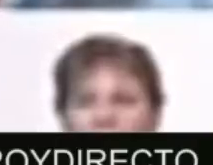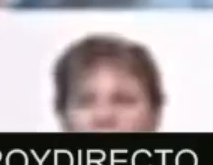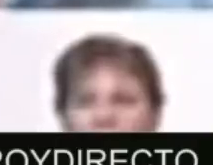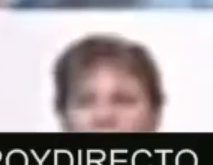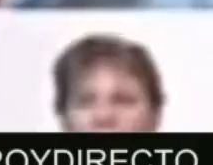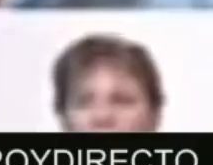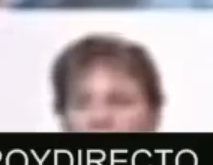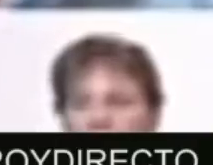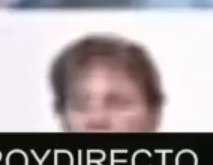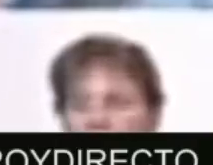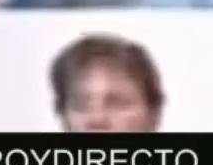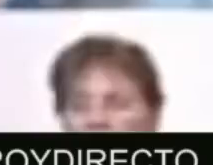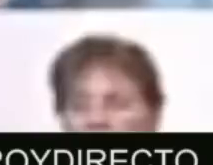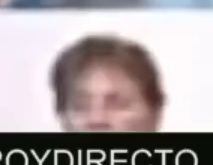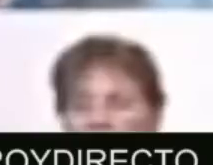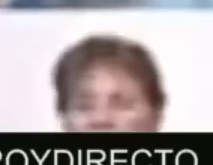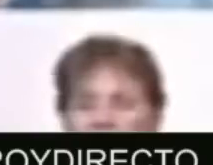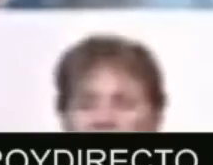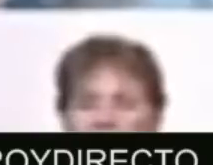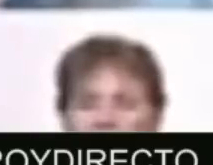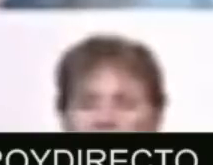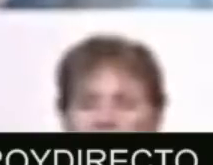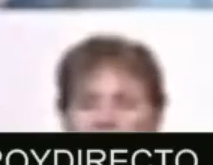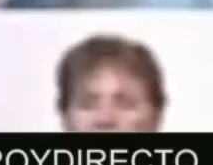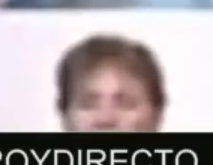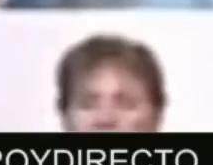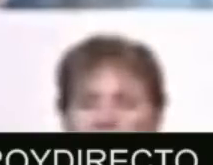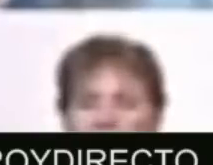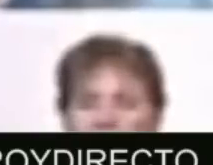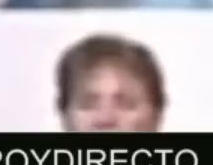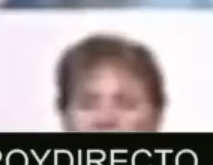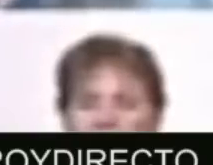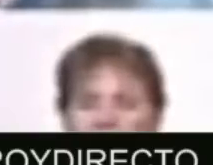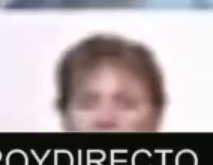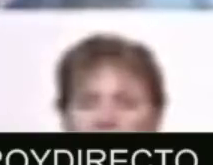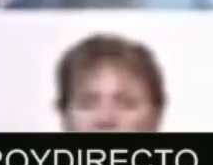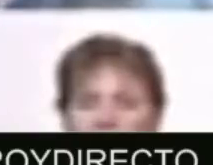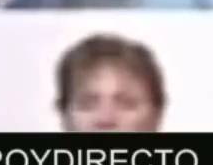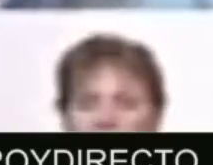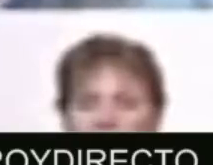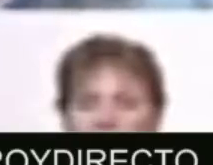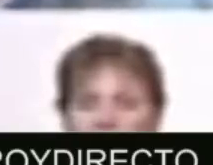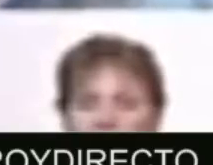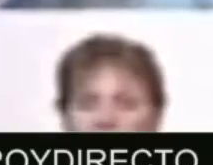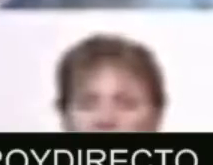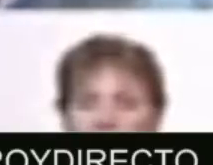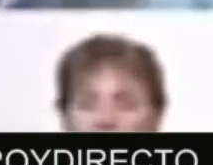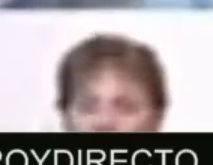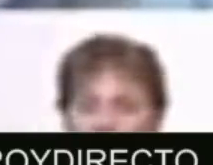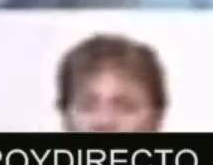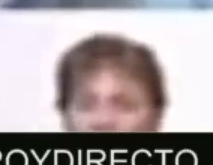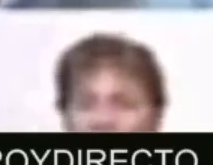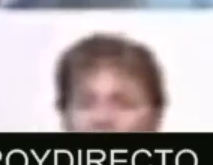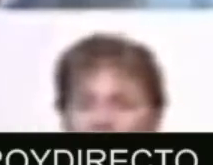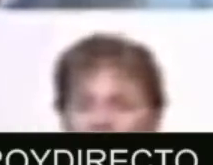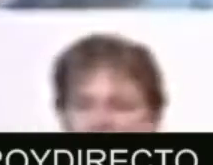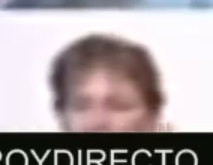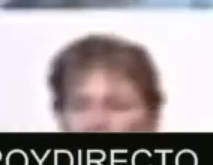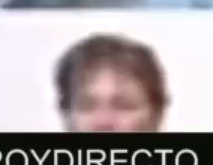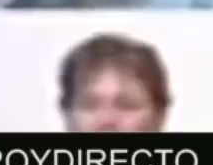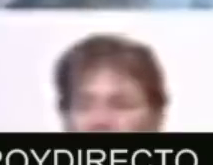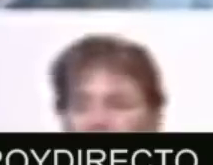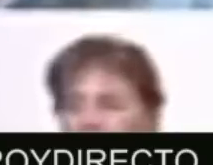los Pedro Castillo peruanos Terrones, y me señor sigue Pedro dormir. Castillo, por Sigo favor, siendo el presidente, sigo siendo el vamos a mantener el orden en esta